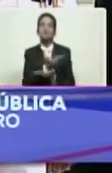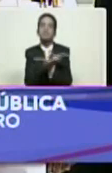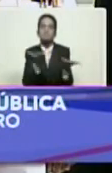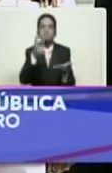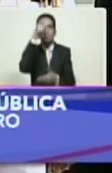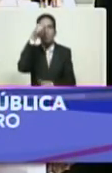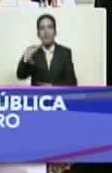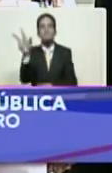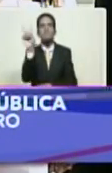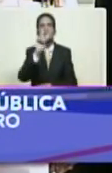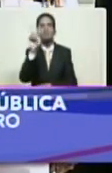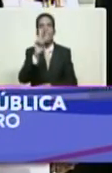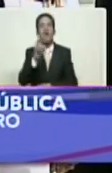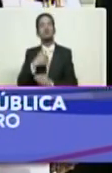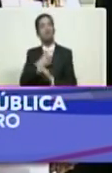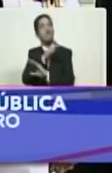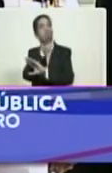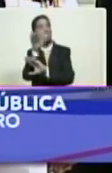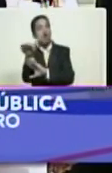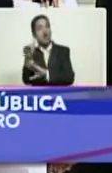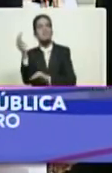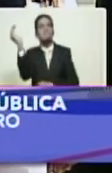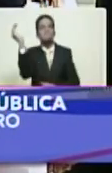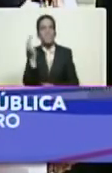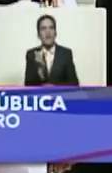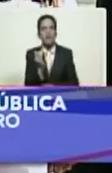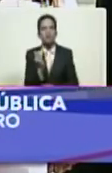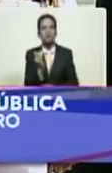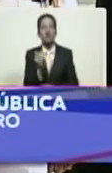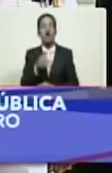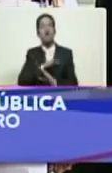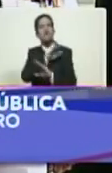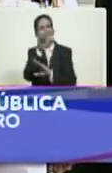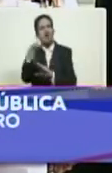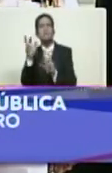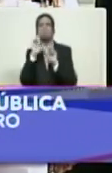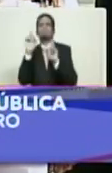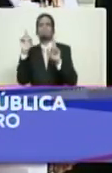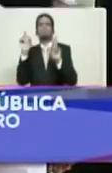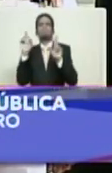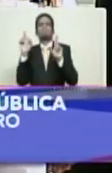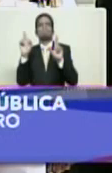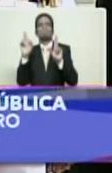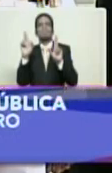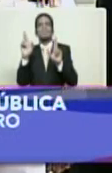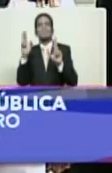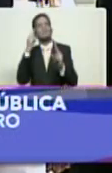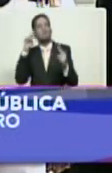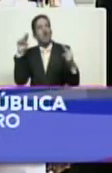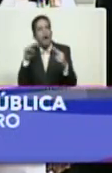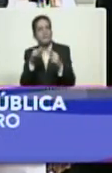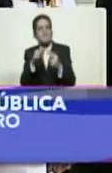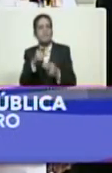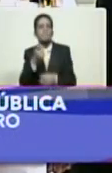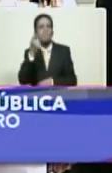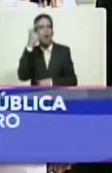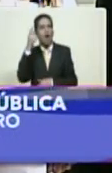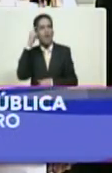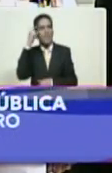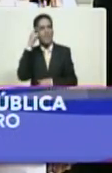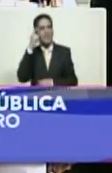Venezuela. Voy y vengo, voy con grandes expectativas y nos vemos dentro de unos días con grandes